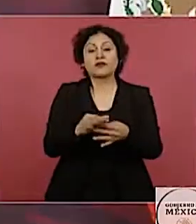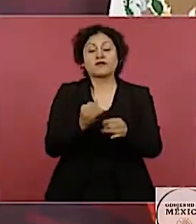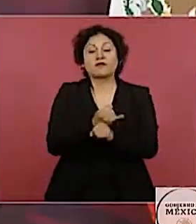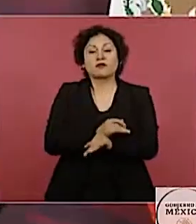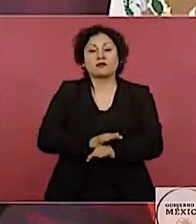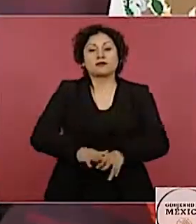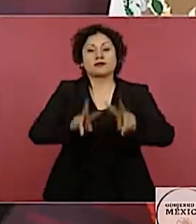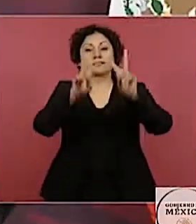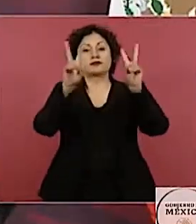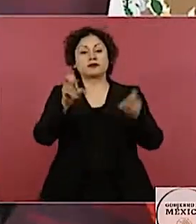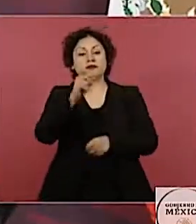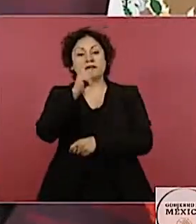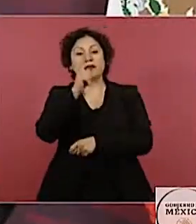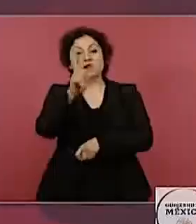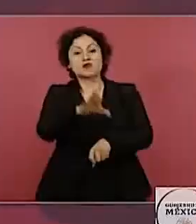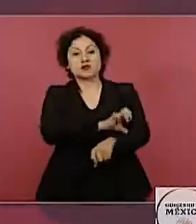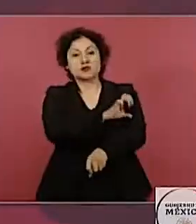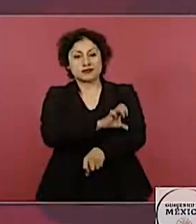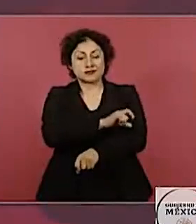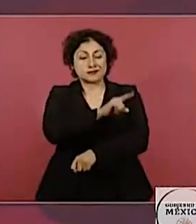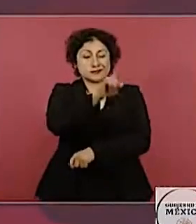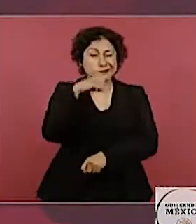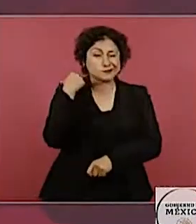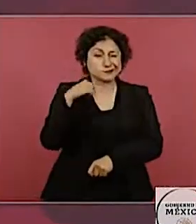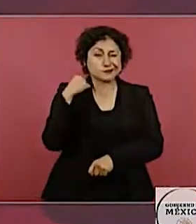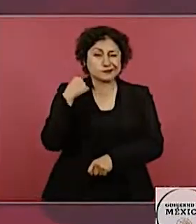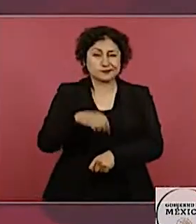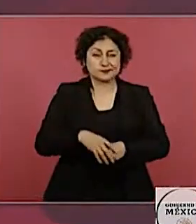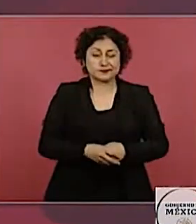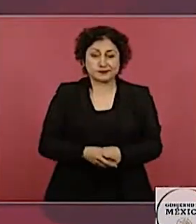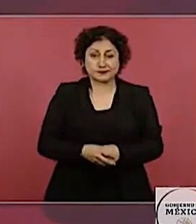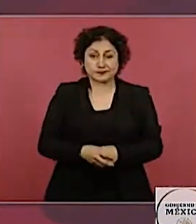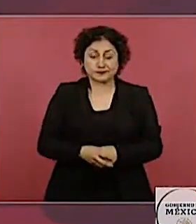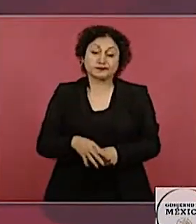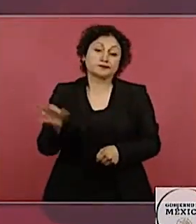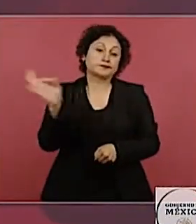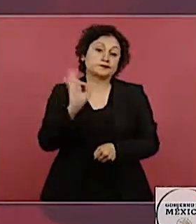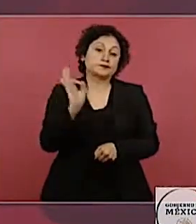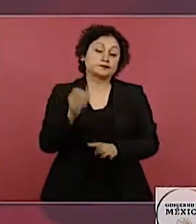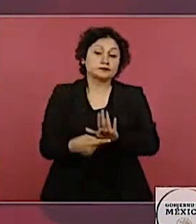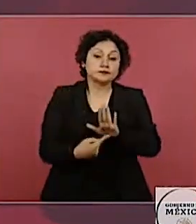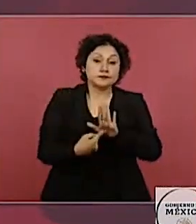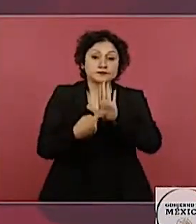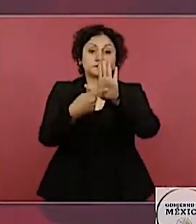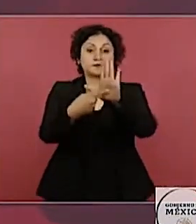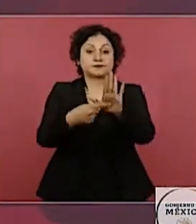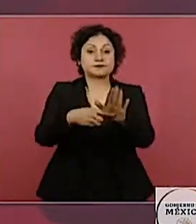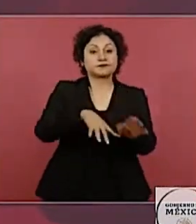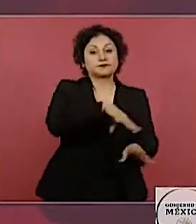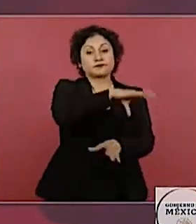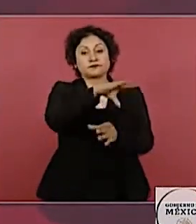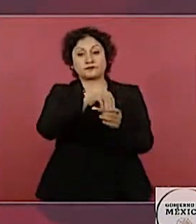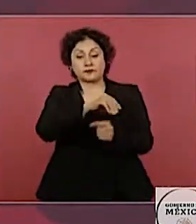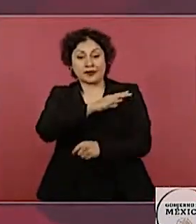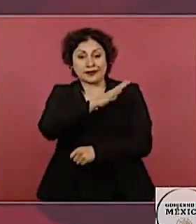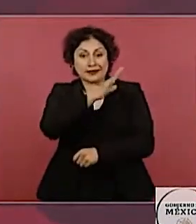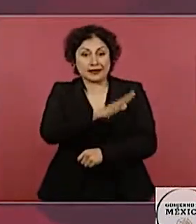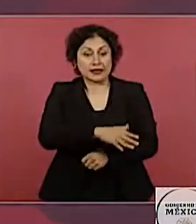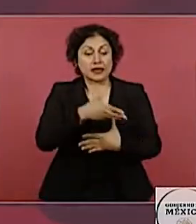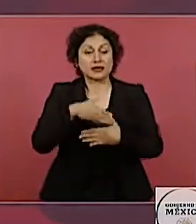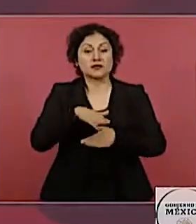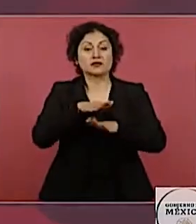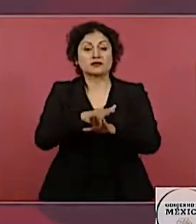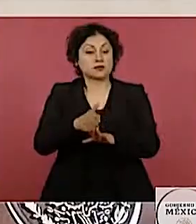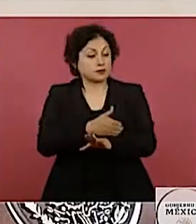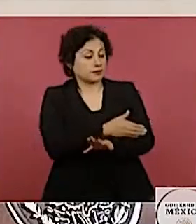demos a conocer ya un esbozo general de las primeras acciones